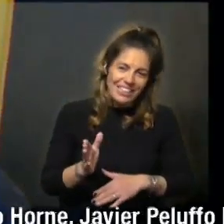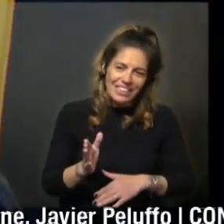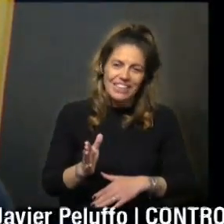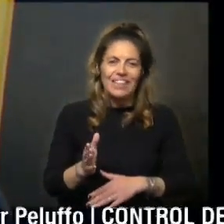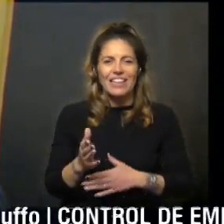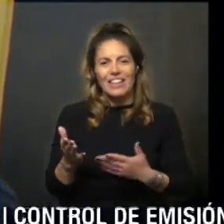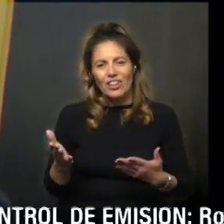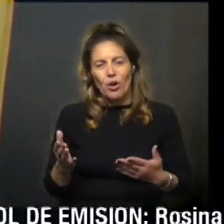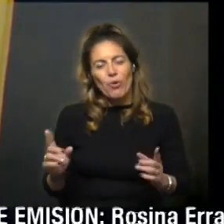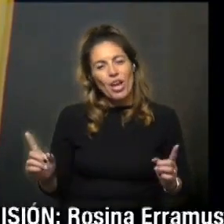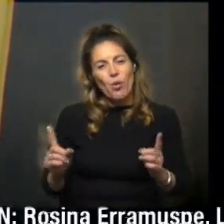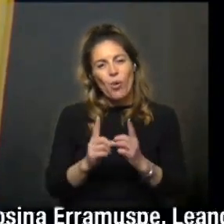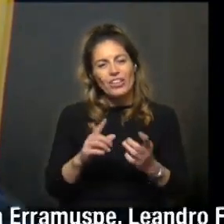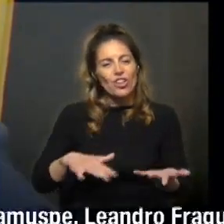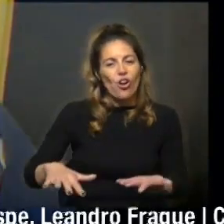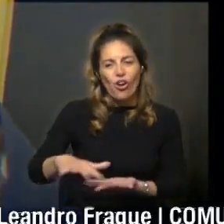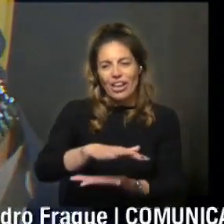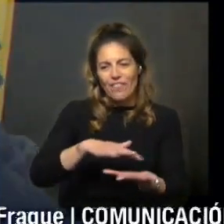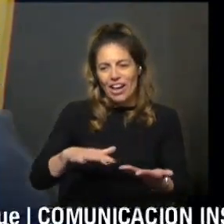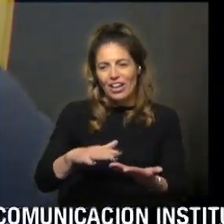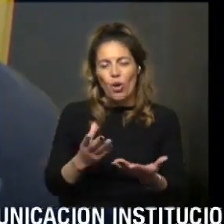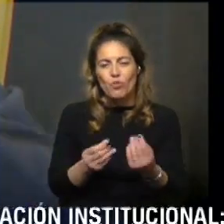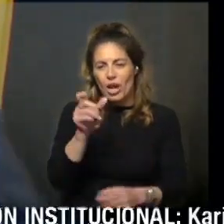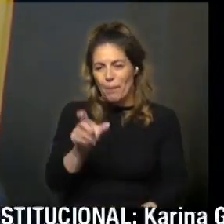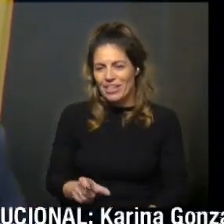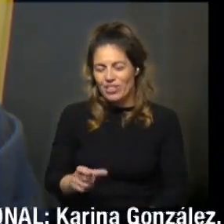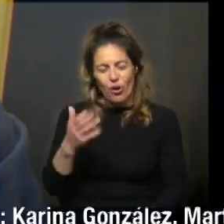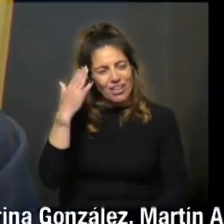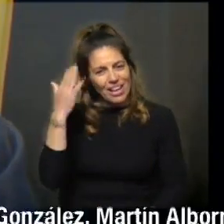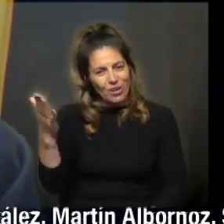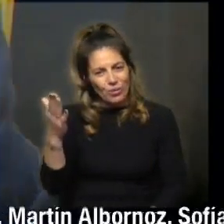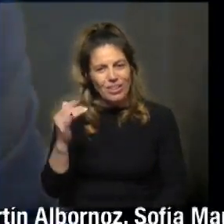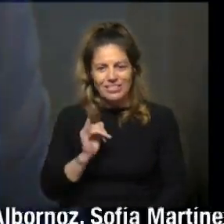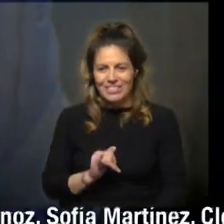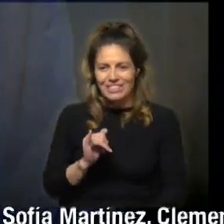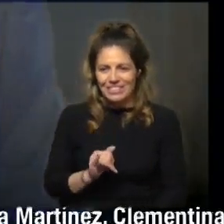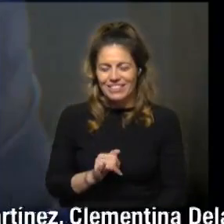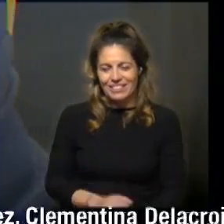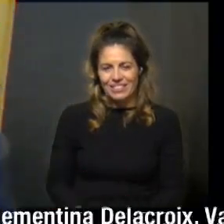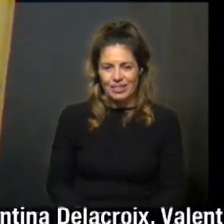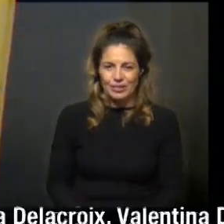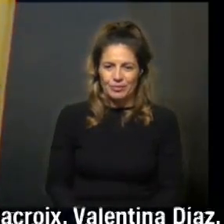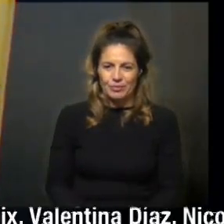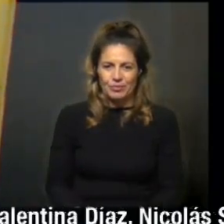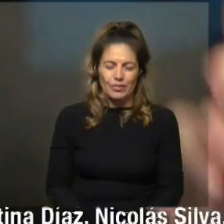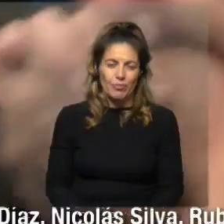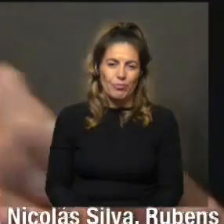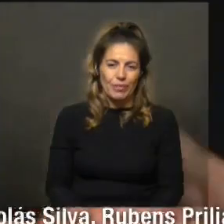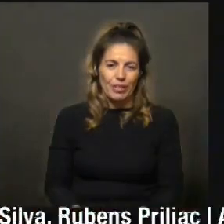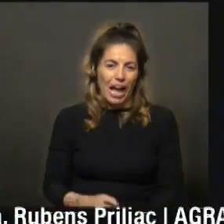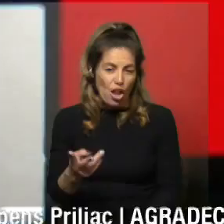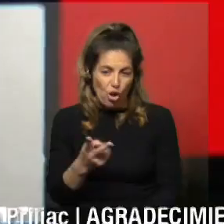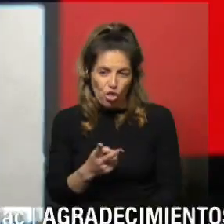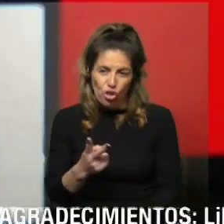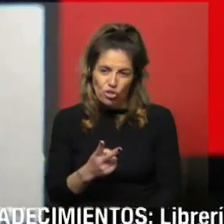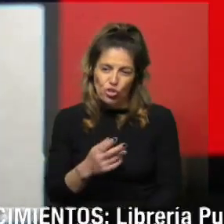como un reencuentro con el barrio sale mucha gente salud es una cosa muy linda eh Graciela Gabriel